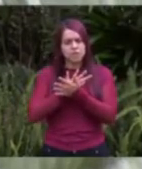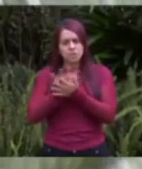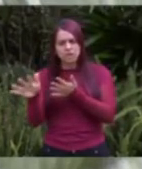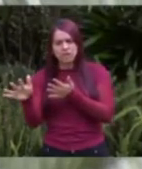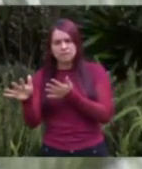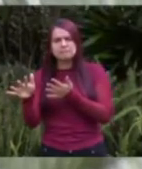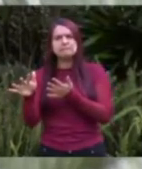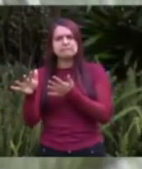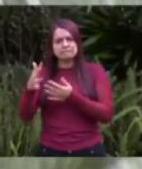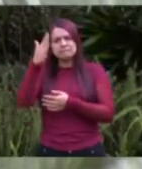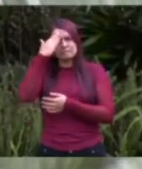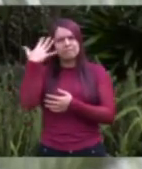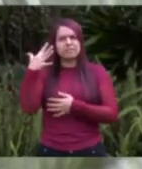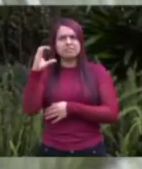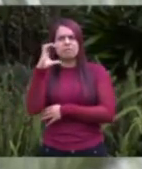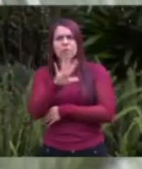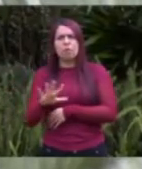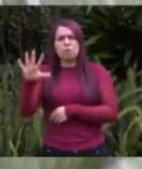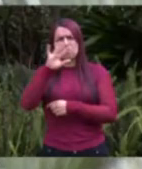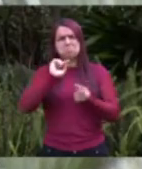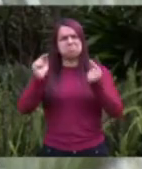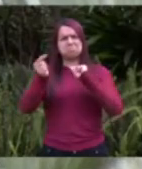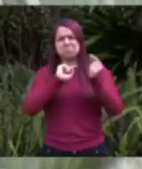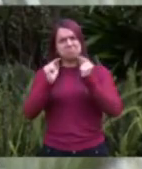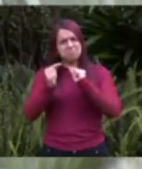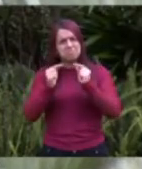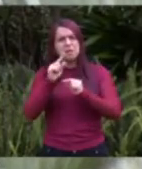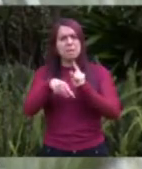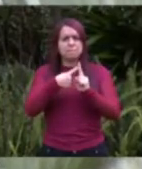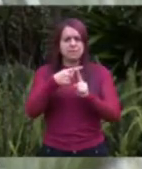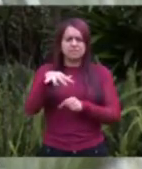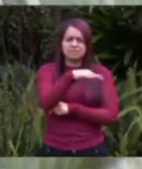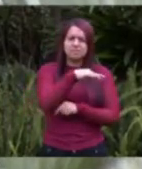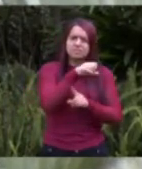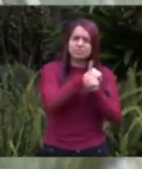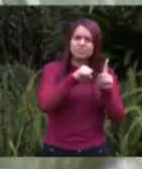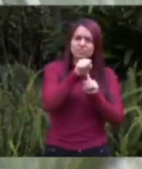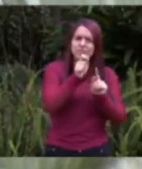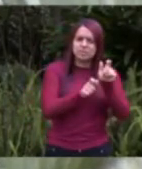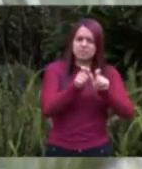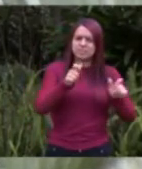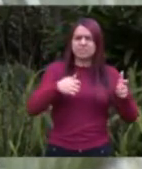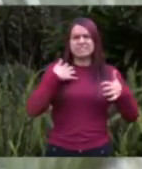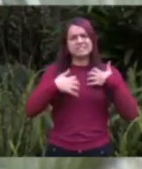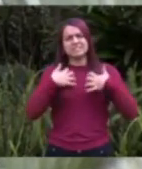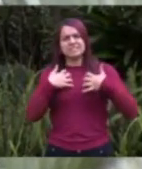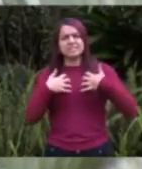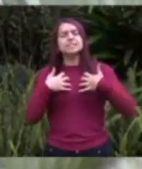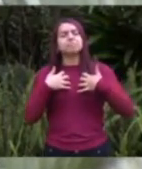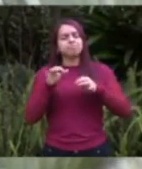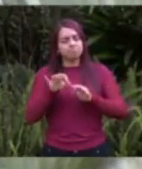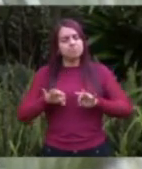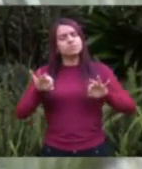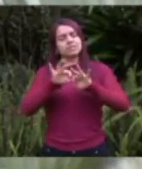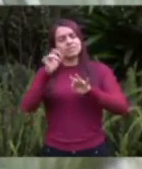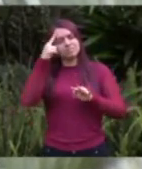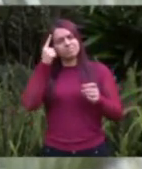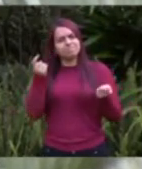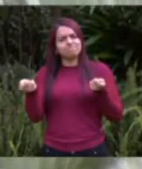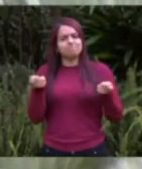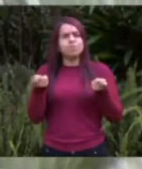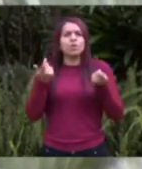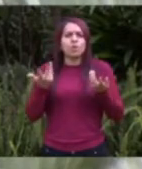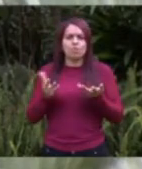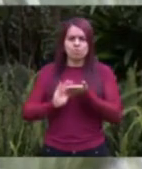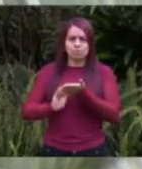aunque ha generado un debate nacional y ha polarizado y mucho a la sociedad colombiana, habrá que manejarla también al amparo